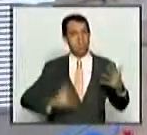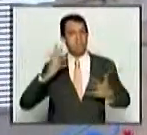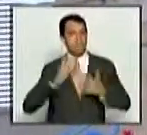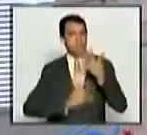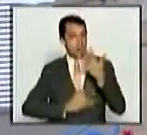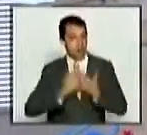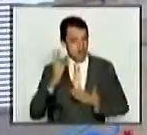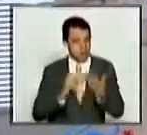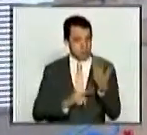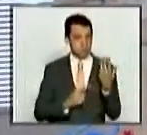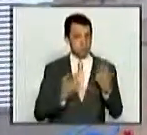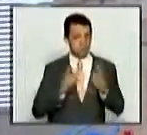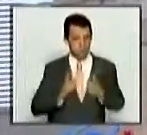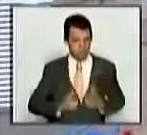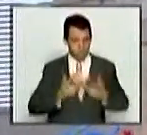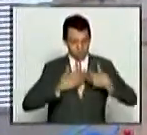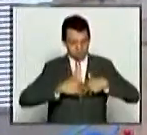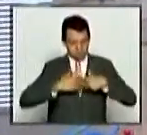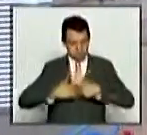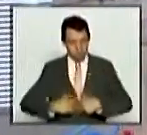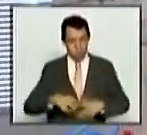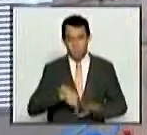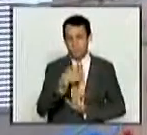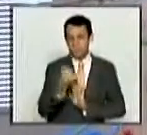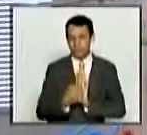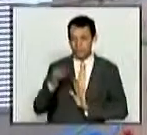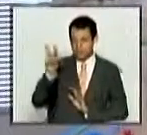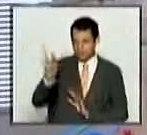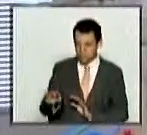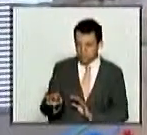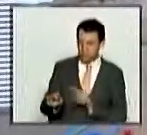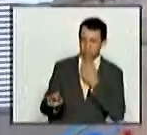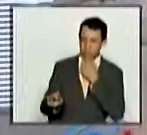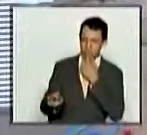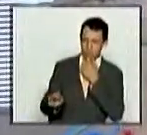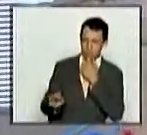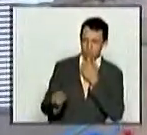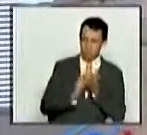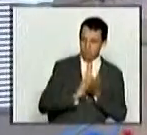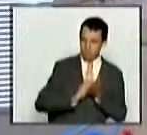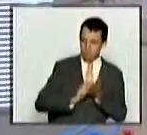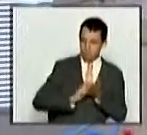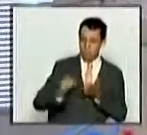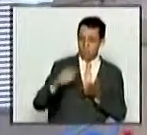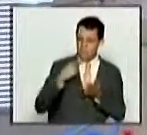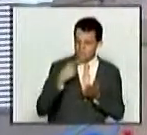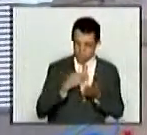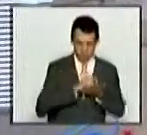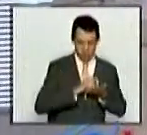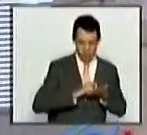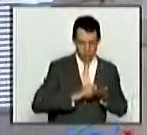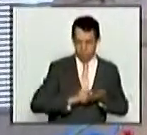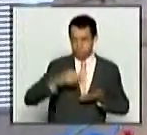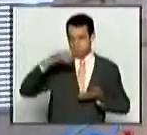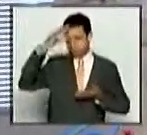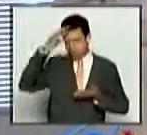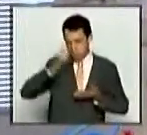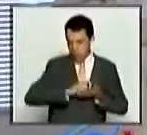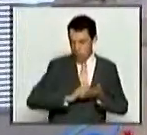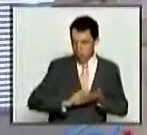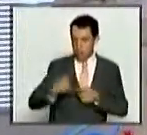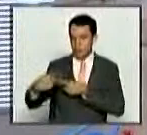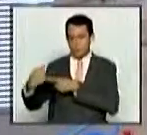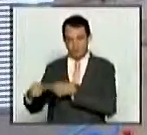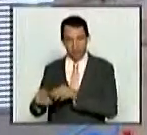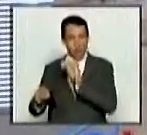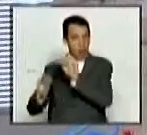biomédica, de la fisiología, para poder tener un criterio entre todos en muchos casos, con casos